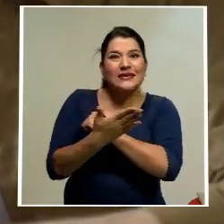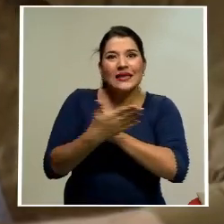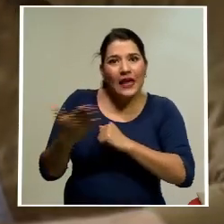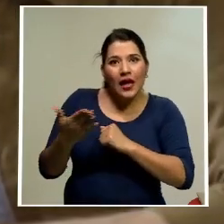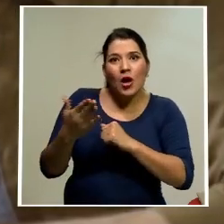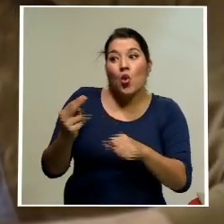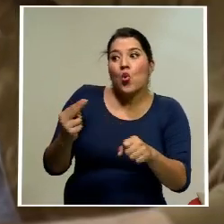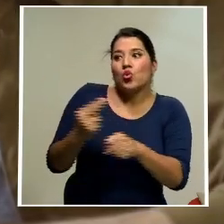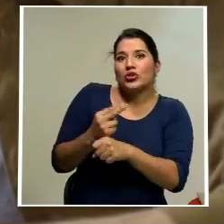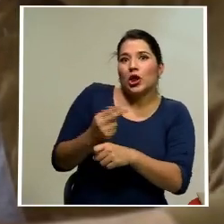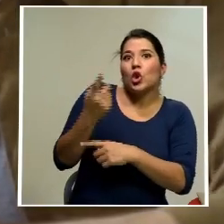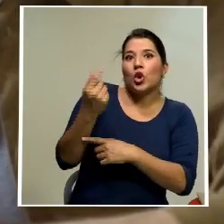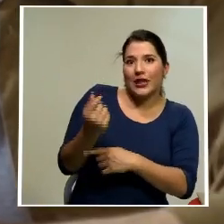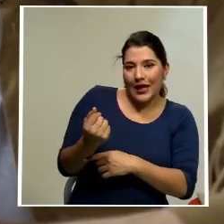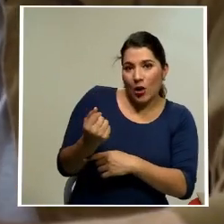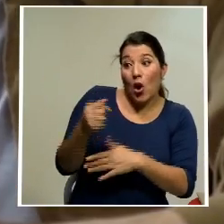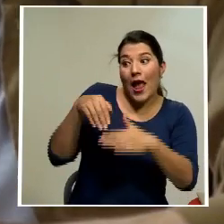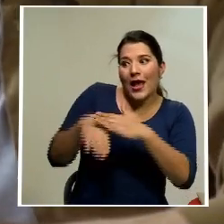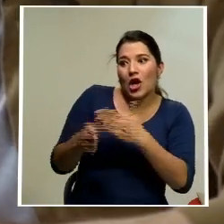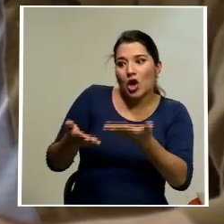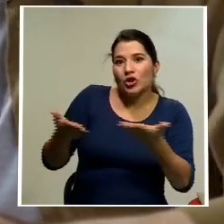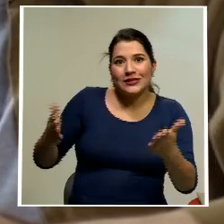existe.